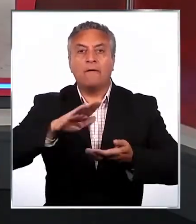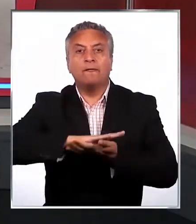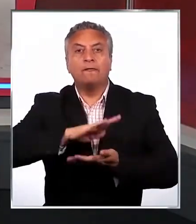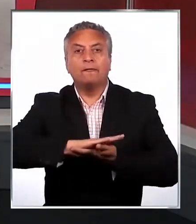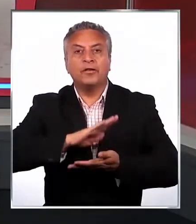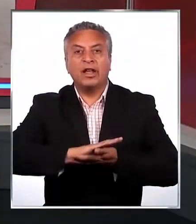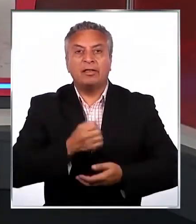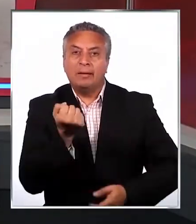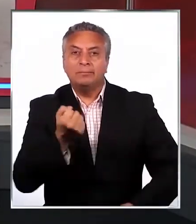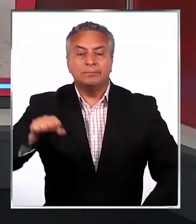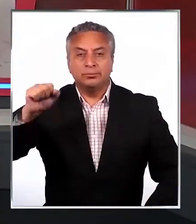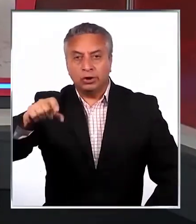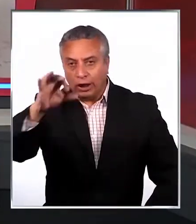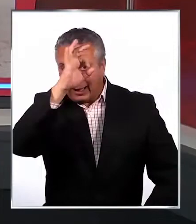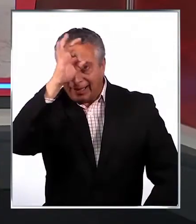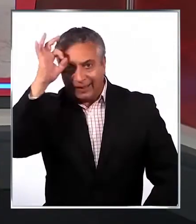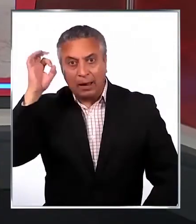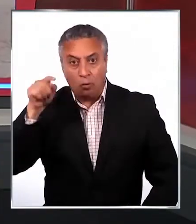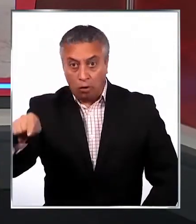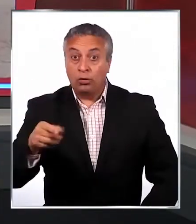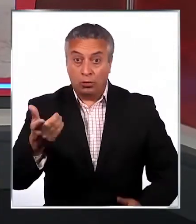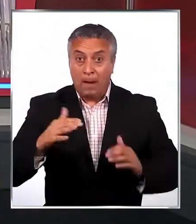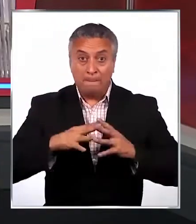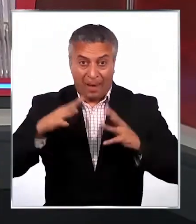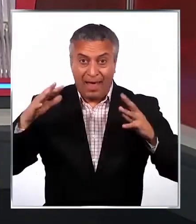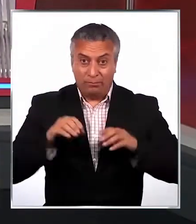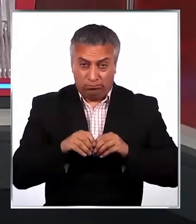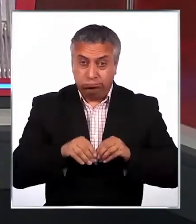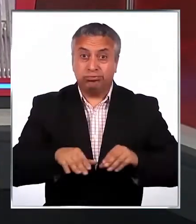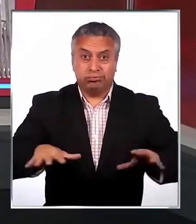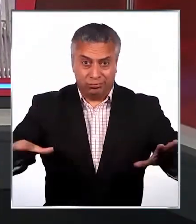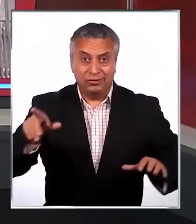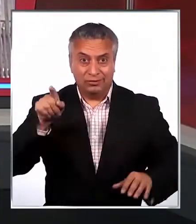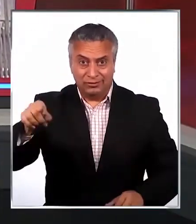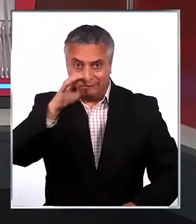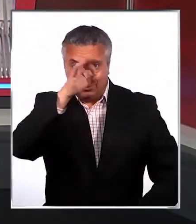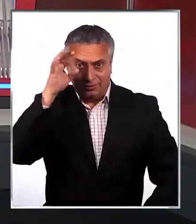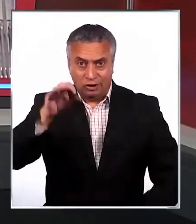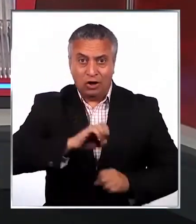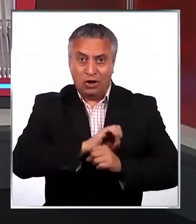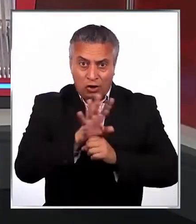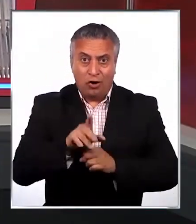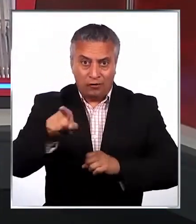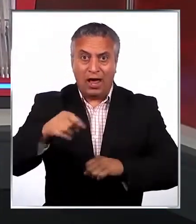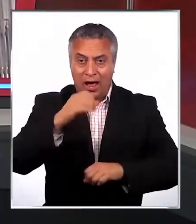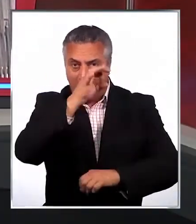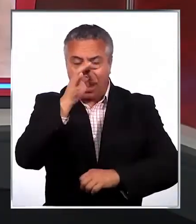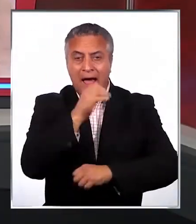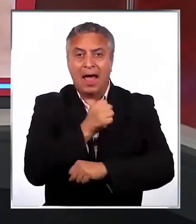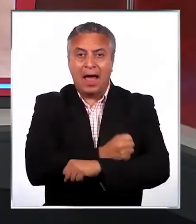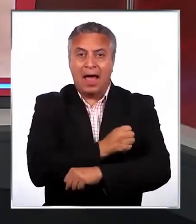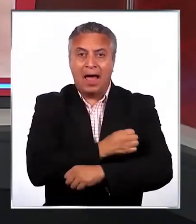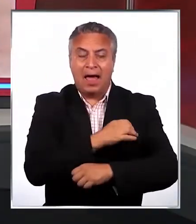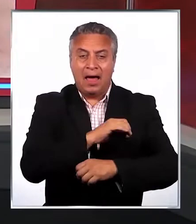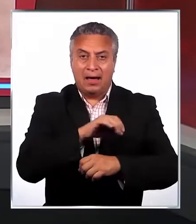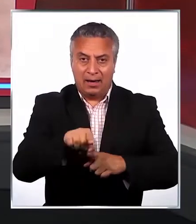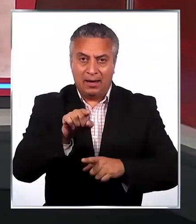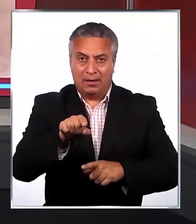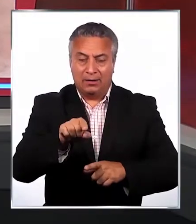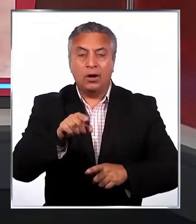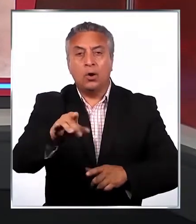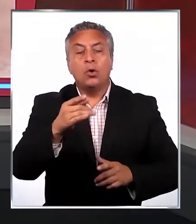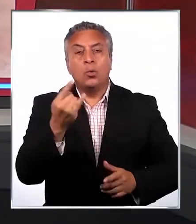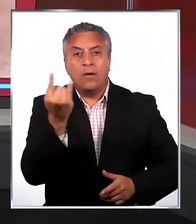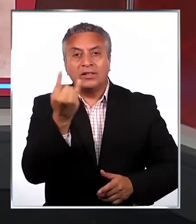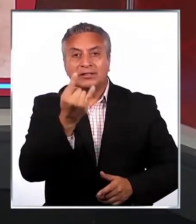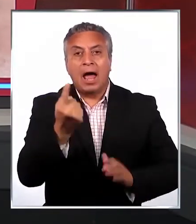clandestina en Temuco, comuna que tiene los niveles más altos de contagios y casos activos de coronavirus en la Araucanía. Universidad Autónoma